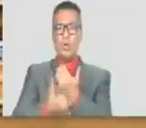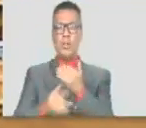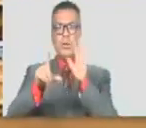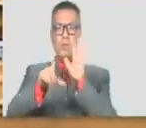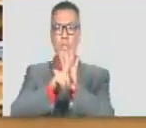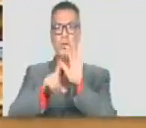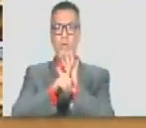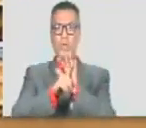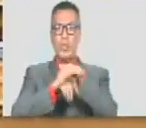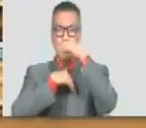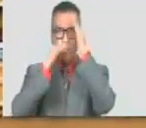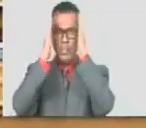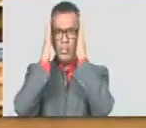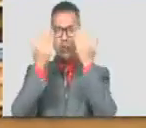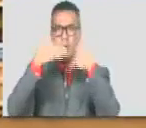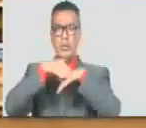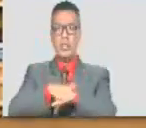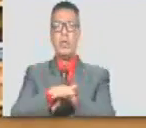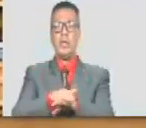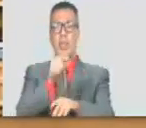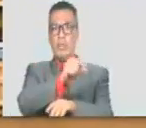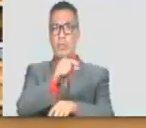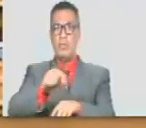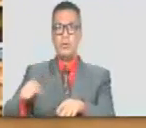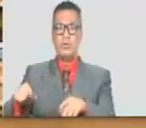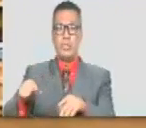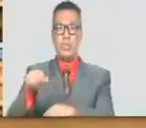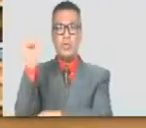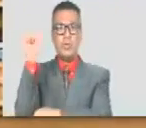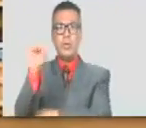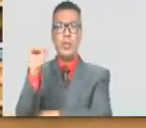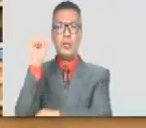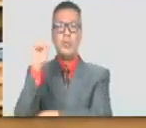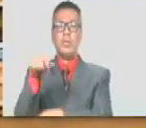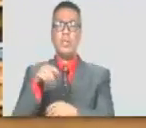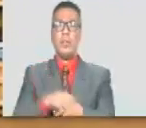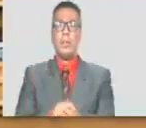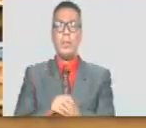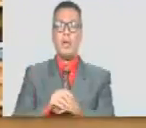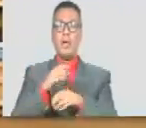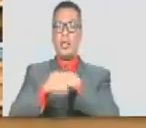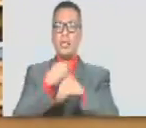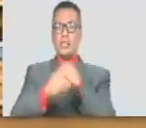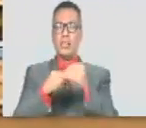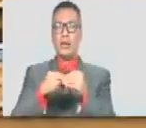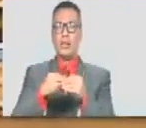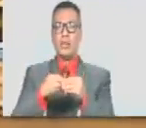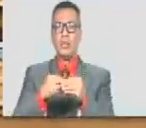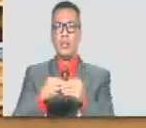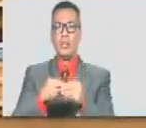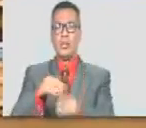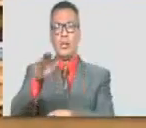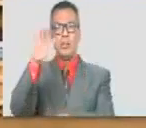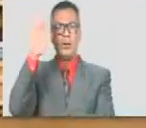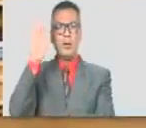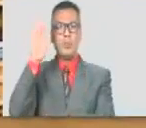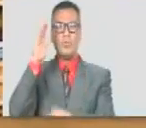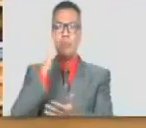ley para la atención integral de las personas con trastornos del espectro autista, se sirva manifestarlo con la señal de